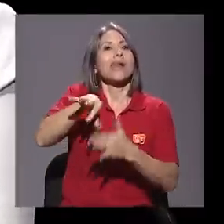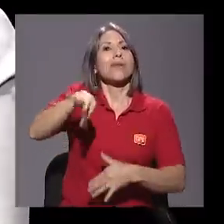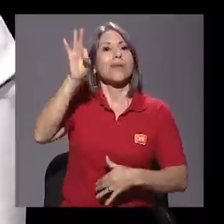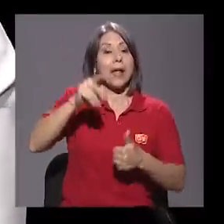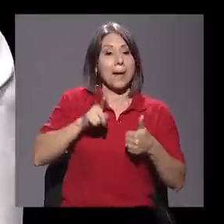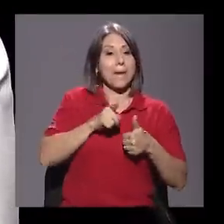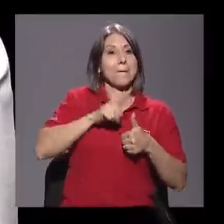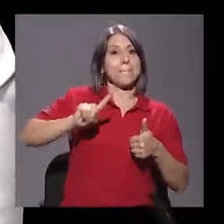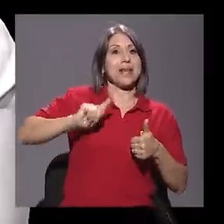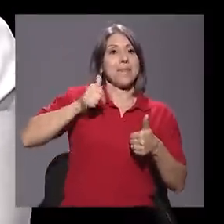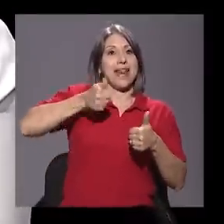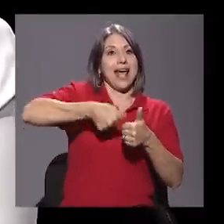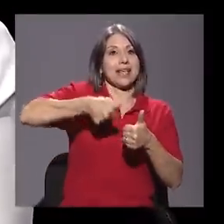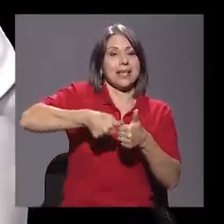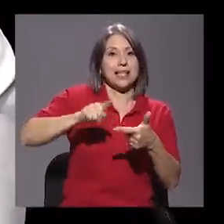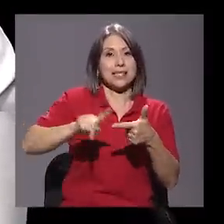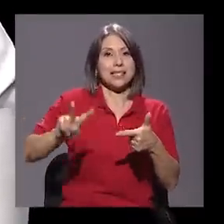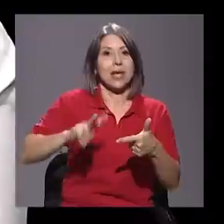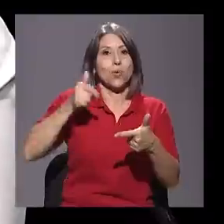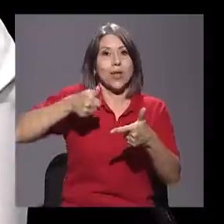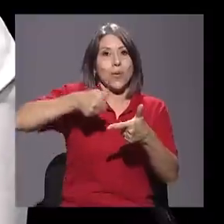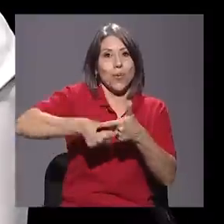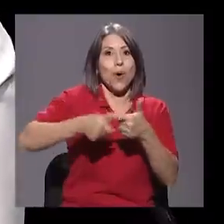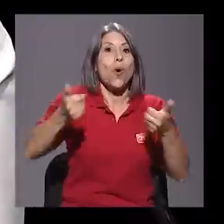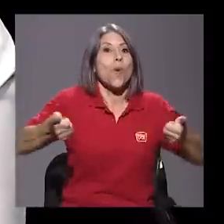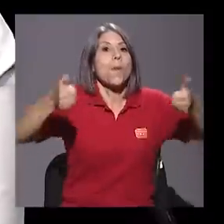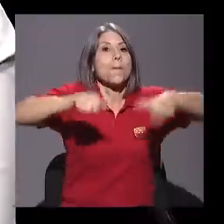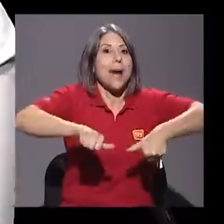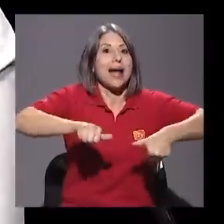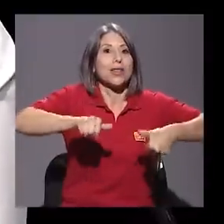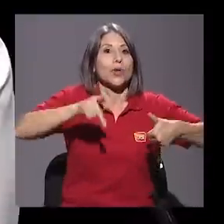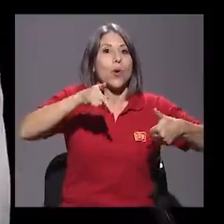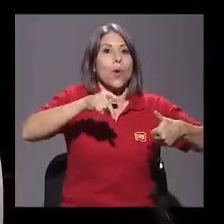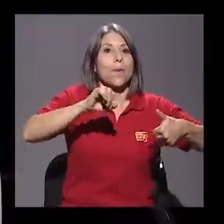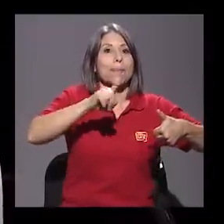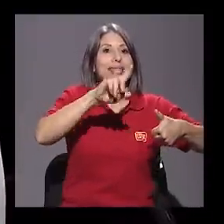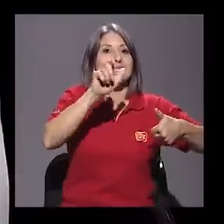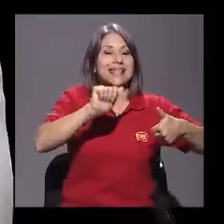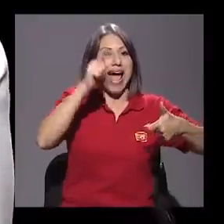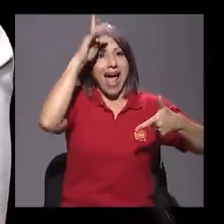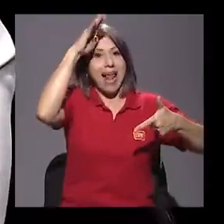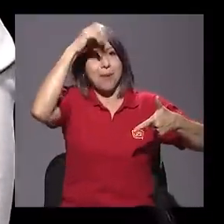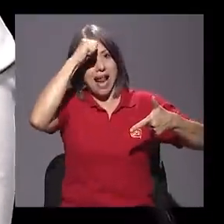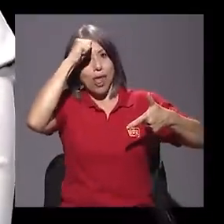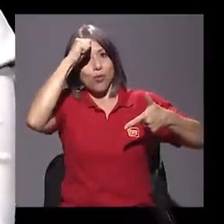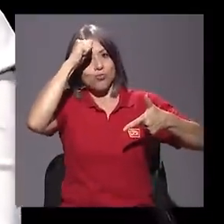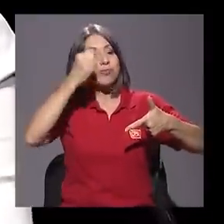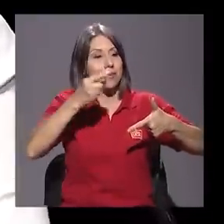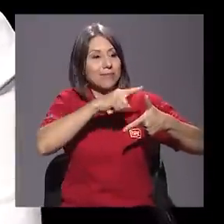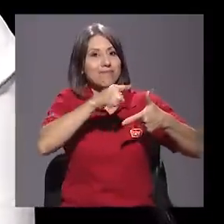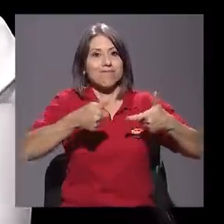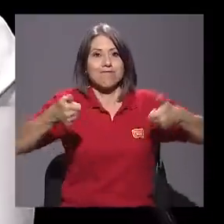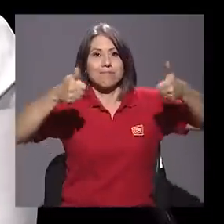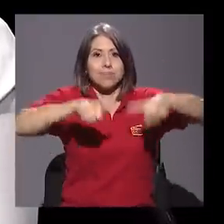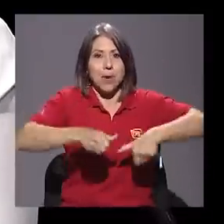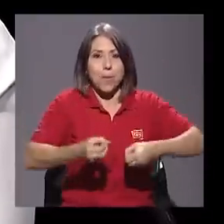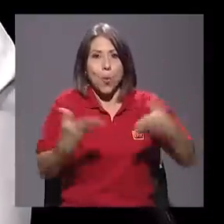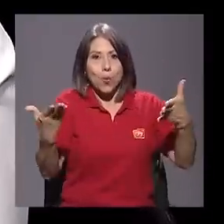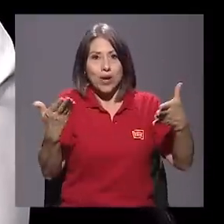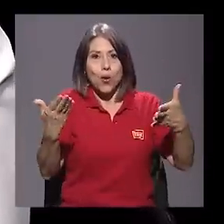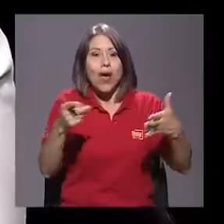Entre la primera y segunda ronda ocurrió un pacto, el pacto PIS-Alvarado, que fue público, en el cual se pactaron, entre